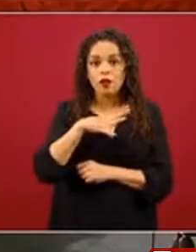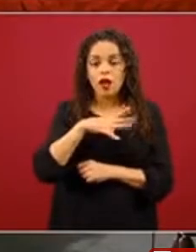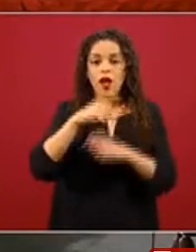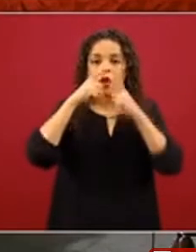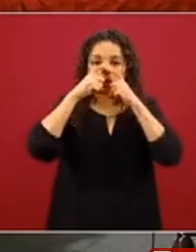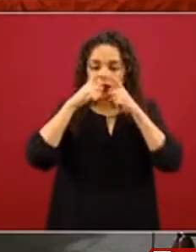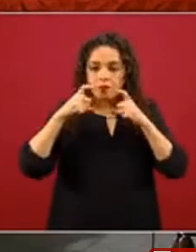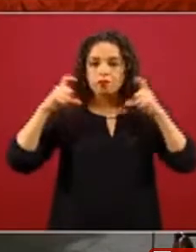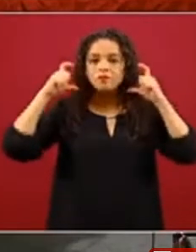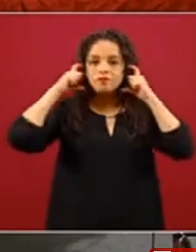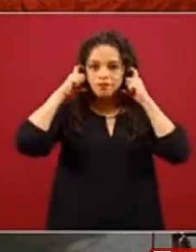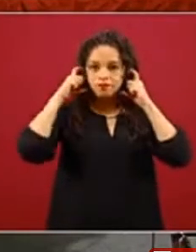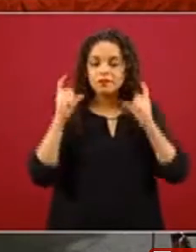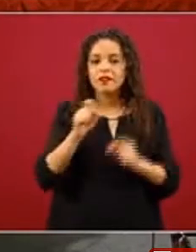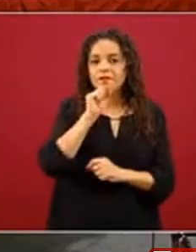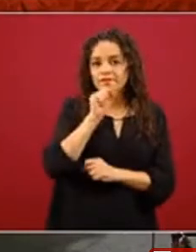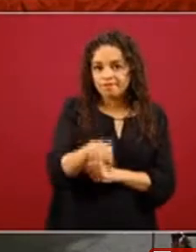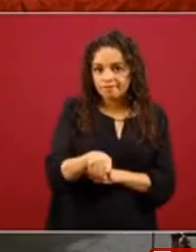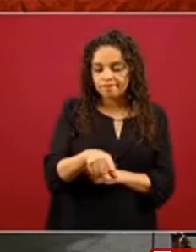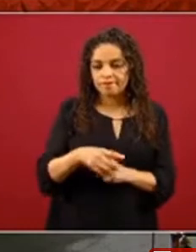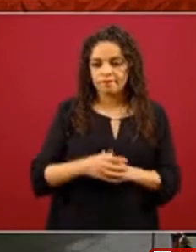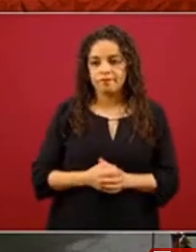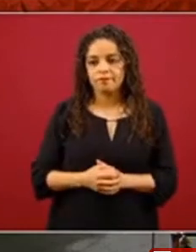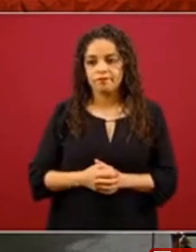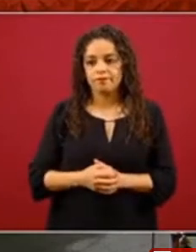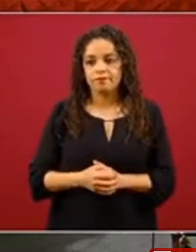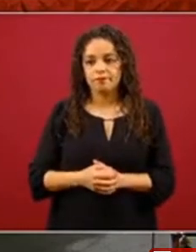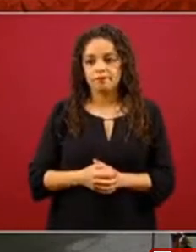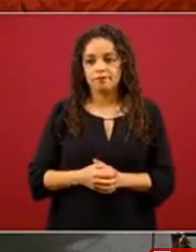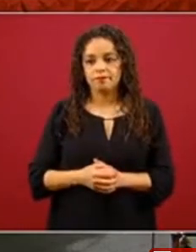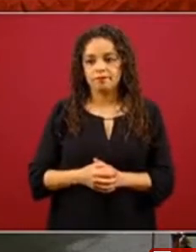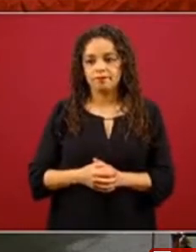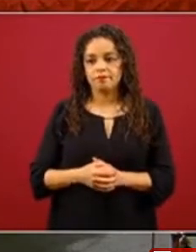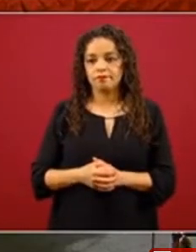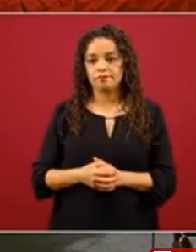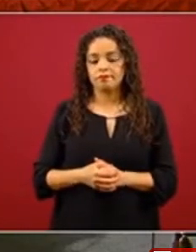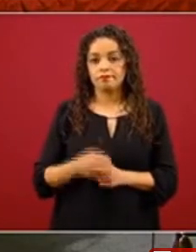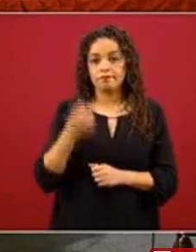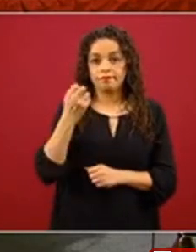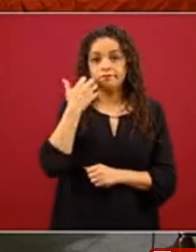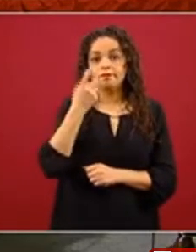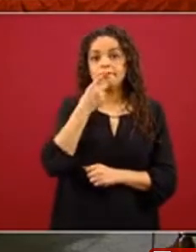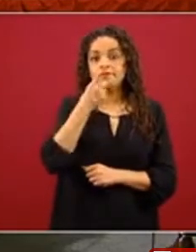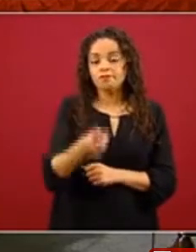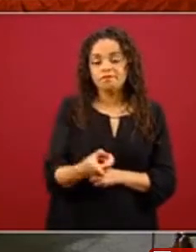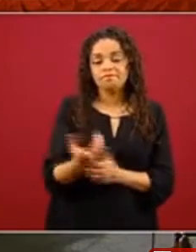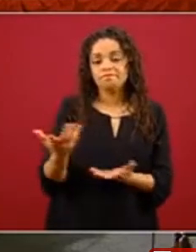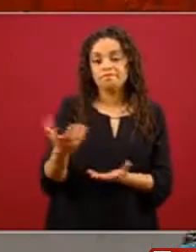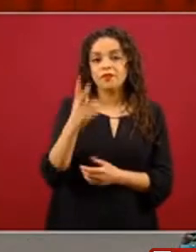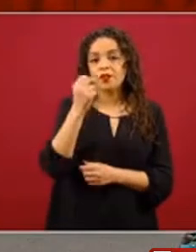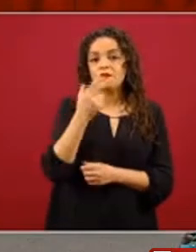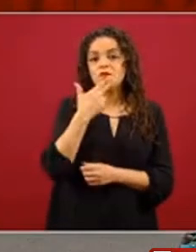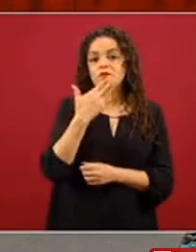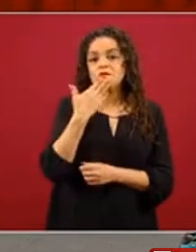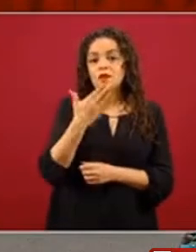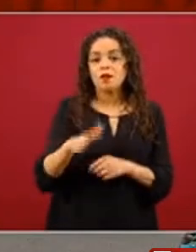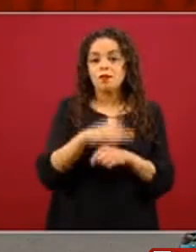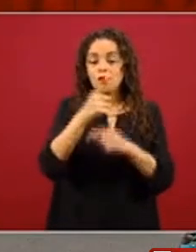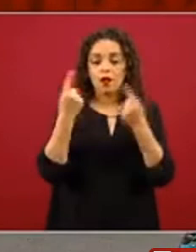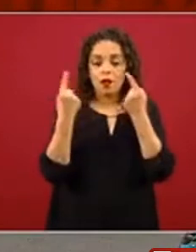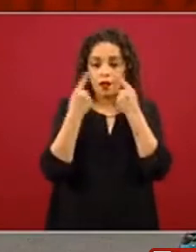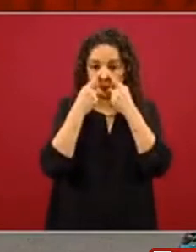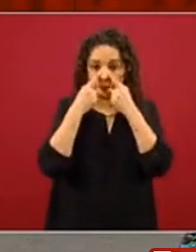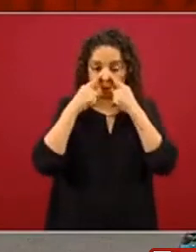Y entonces lo que significa es que no hizo sellado ese respirador y que por lo tanto desafortunadamente estas personas